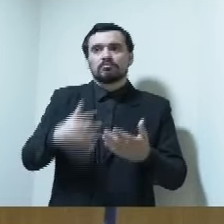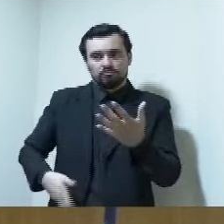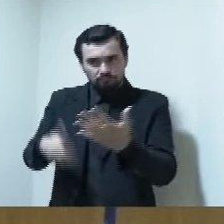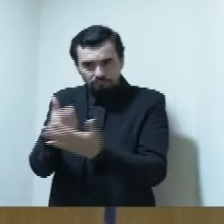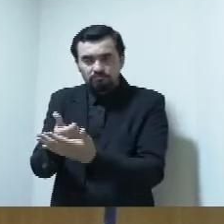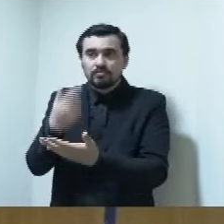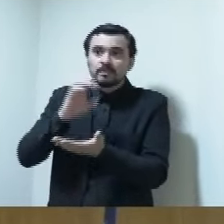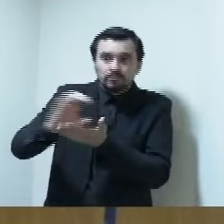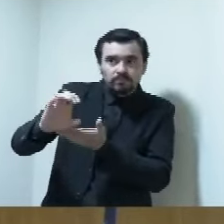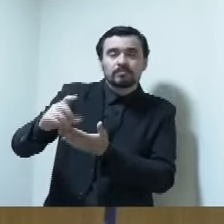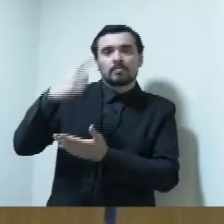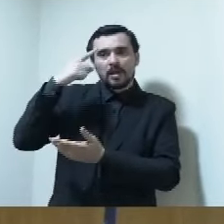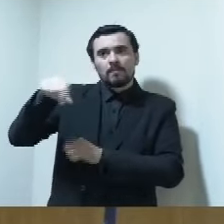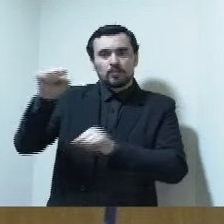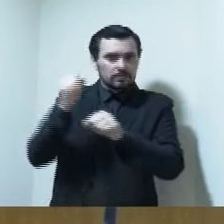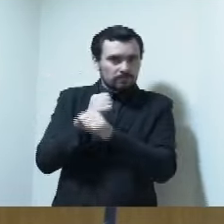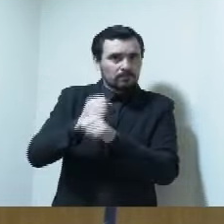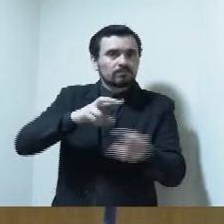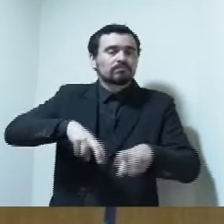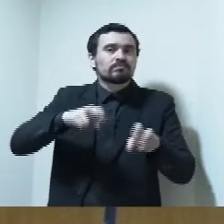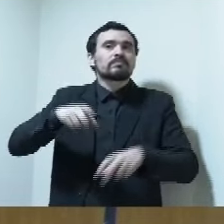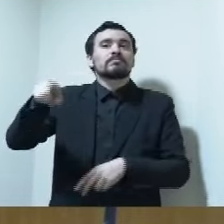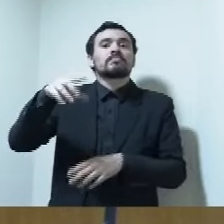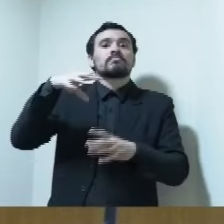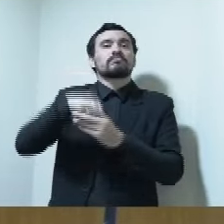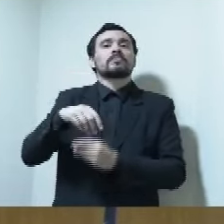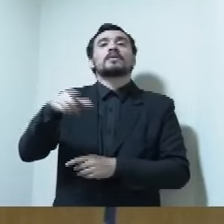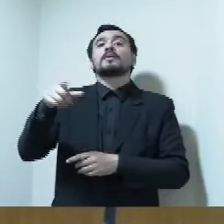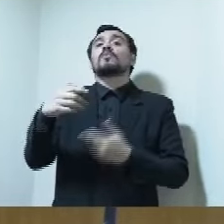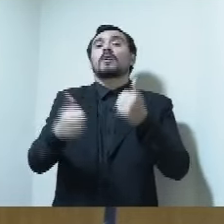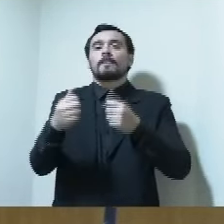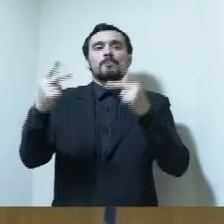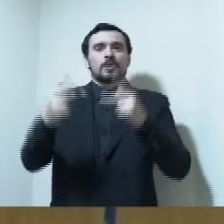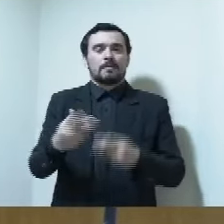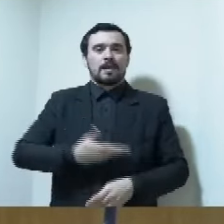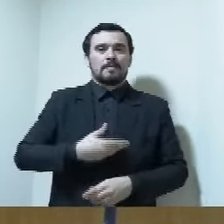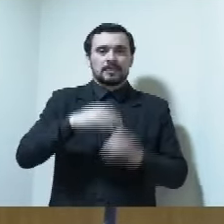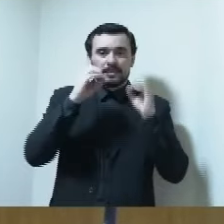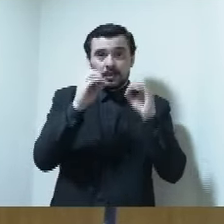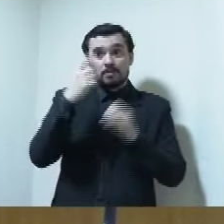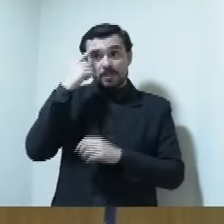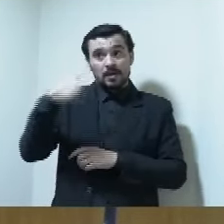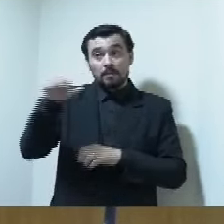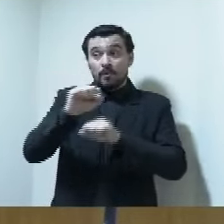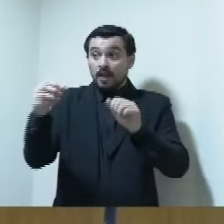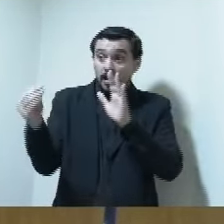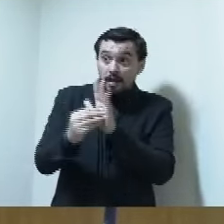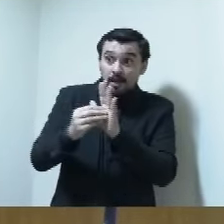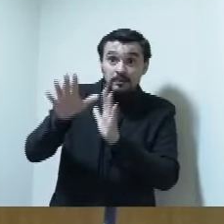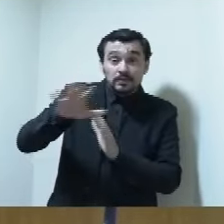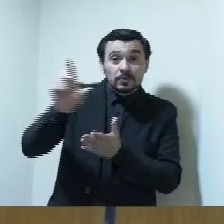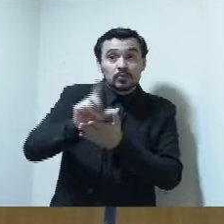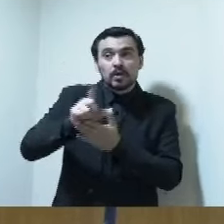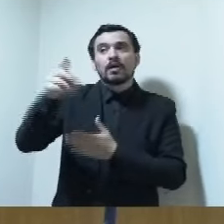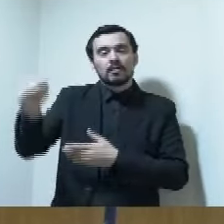financiamiento, promoviendo la participación de productores locales en el programa Hambre Cero, para que lo que se produce en la zona